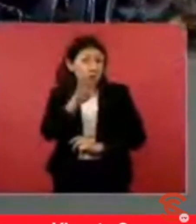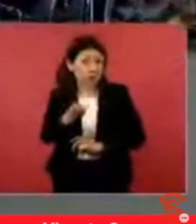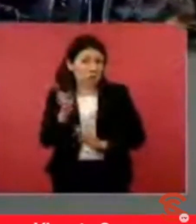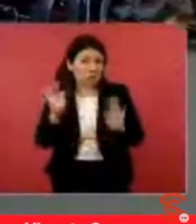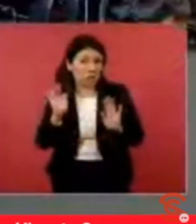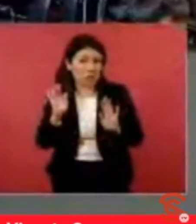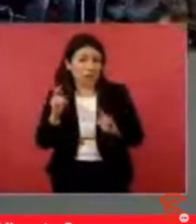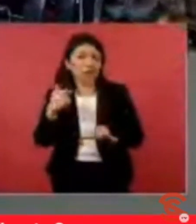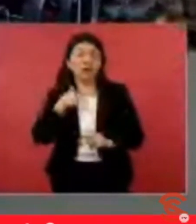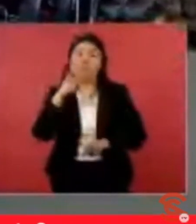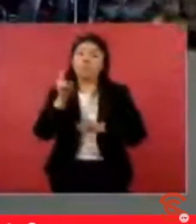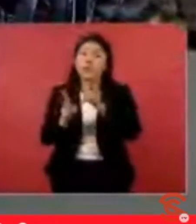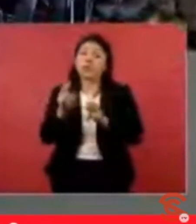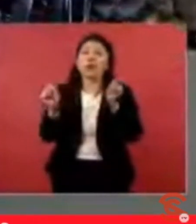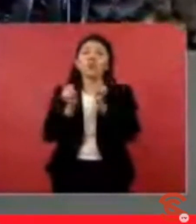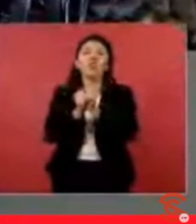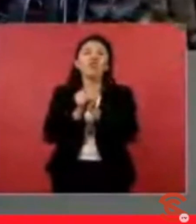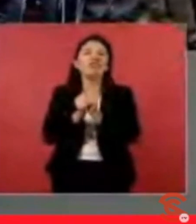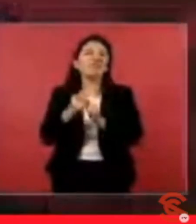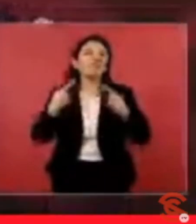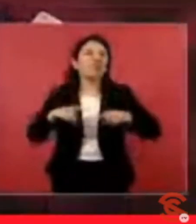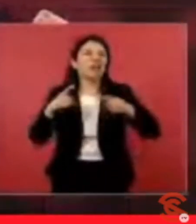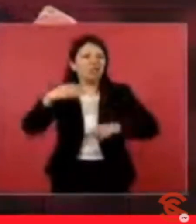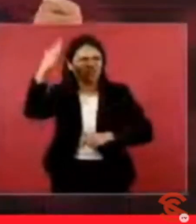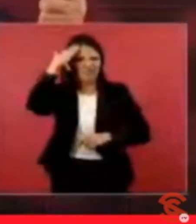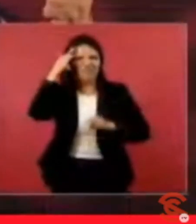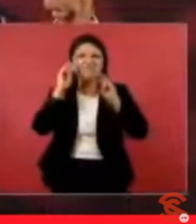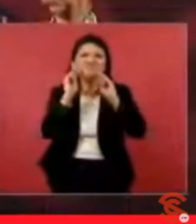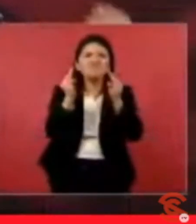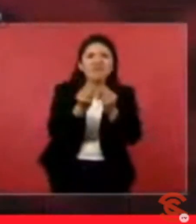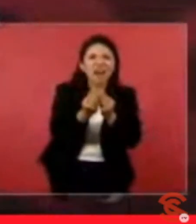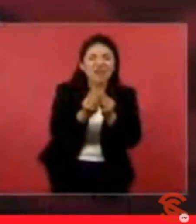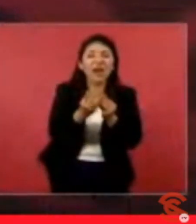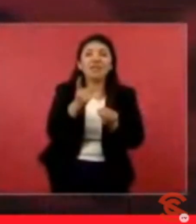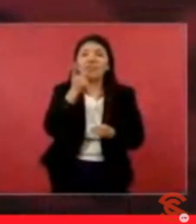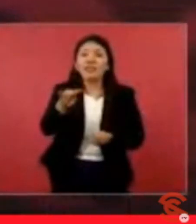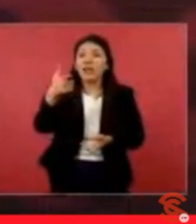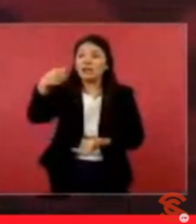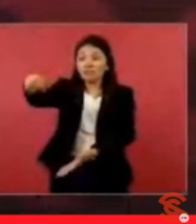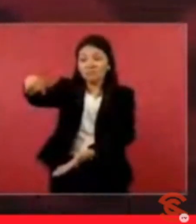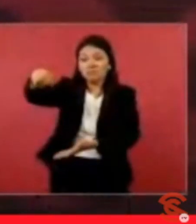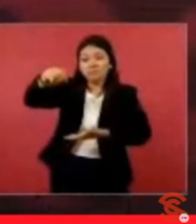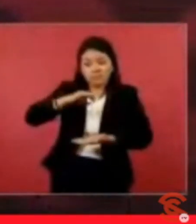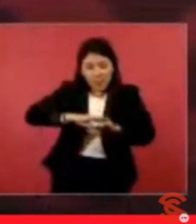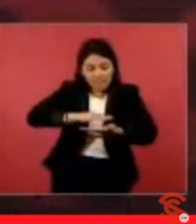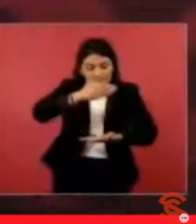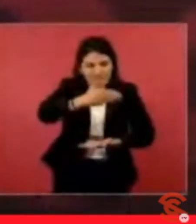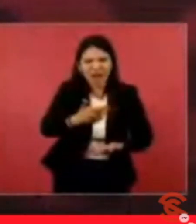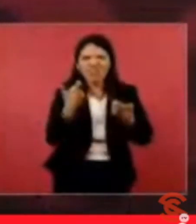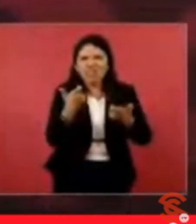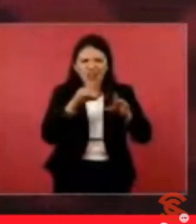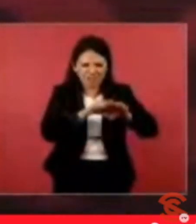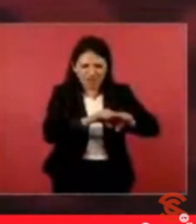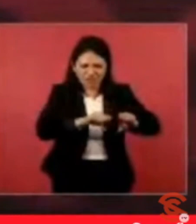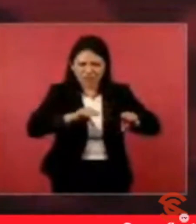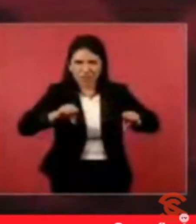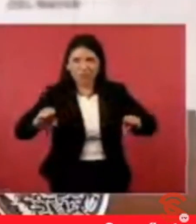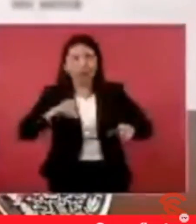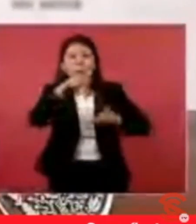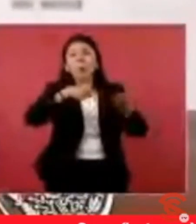con los narcotraficantes o que me dieron una maleta llena de dinero en un hotel.